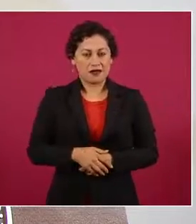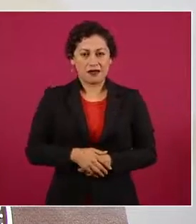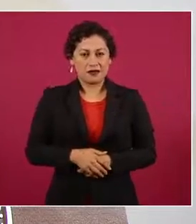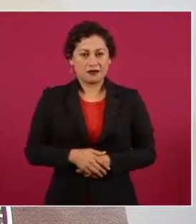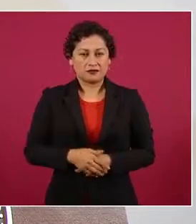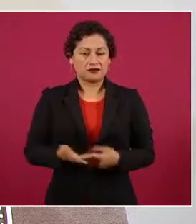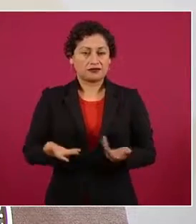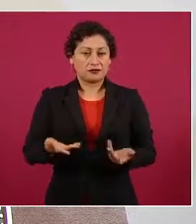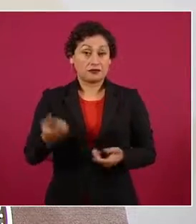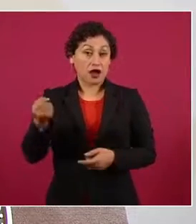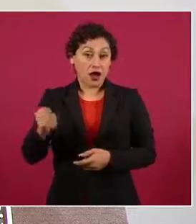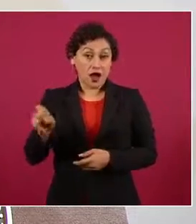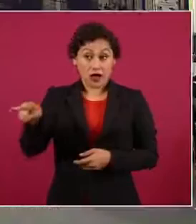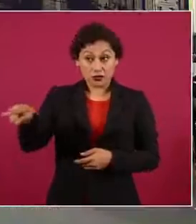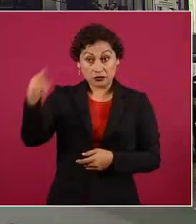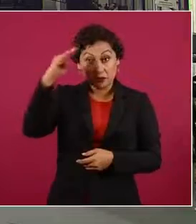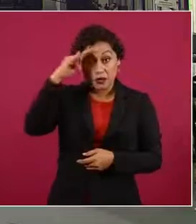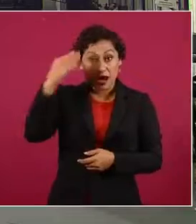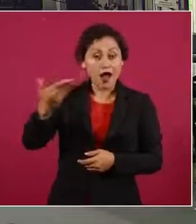porque así era antes.